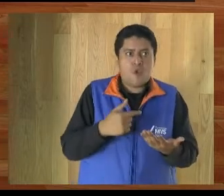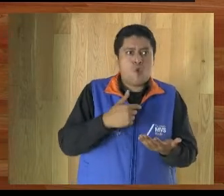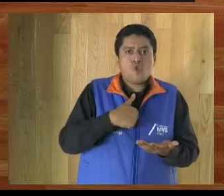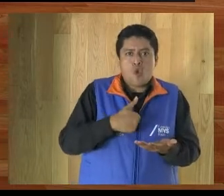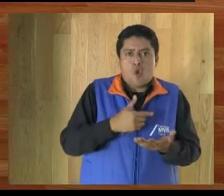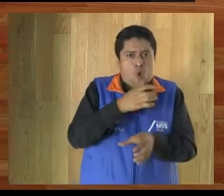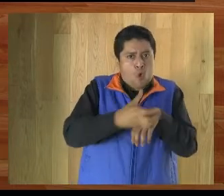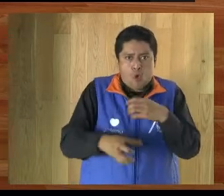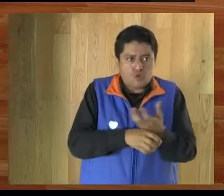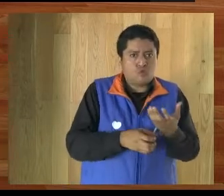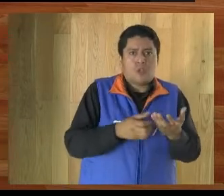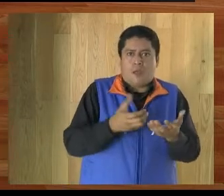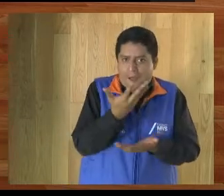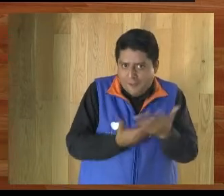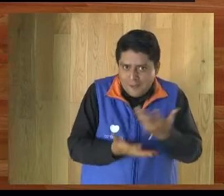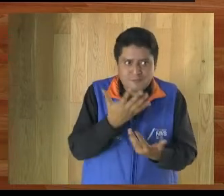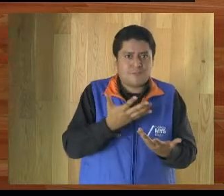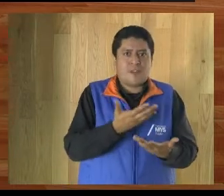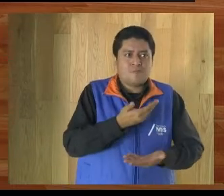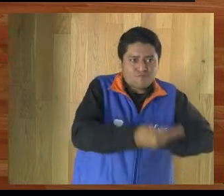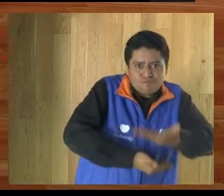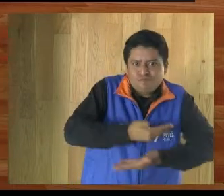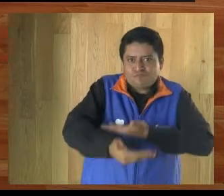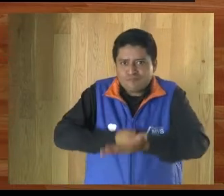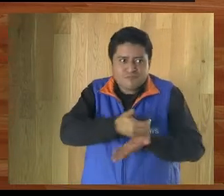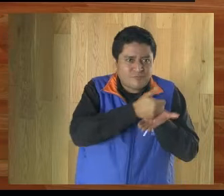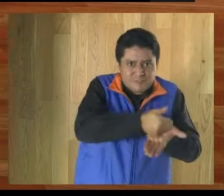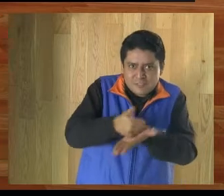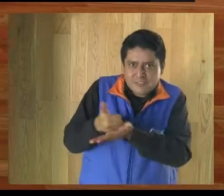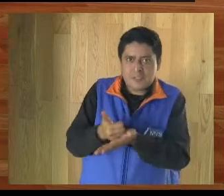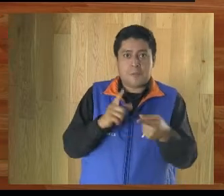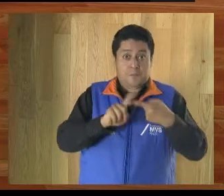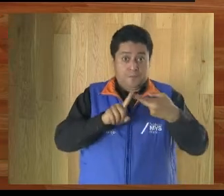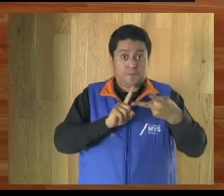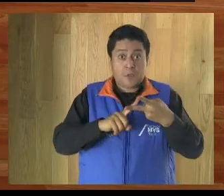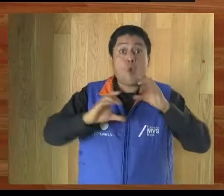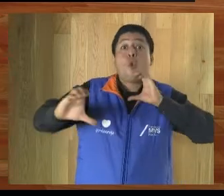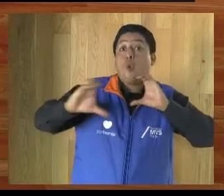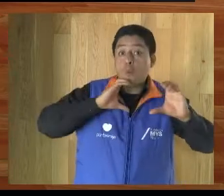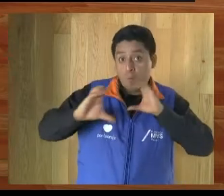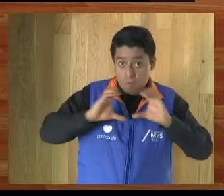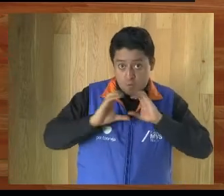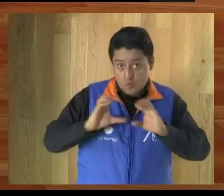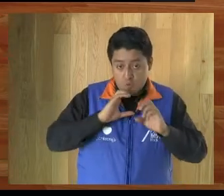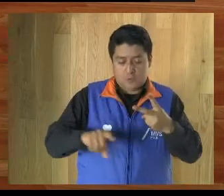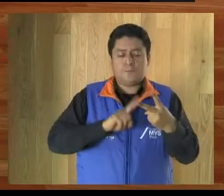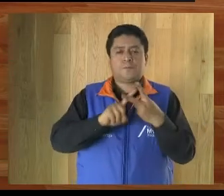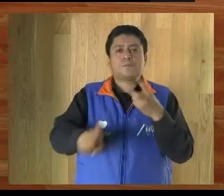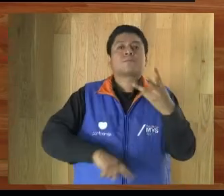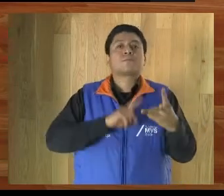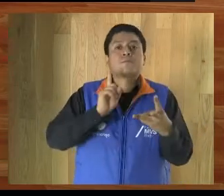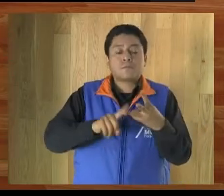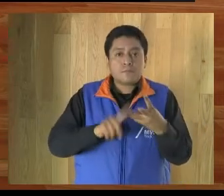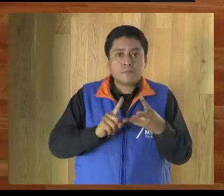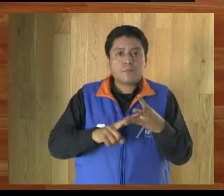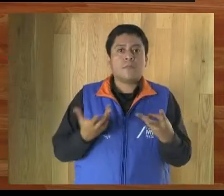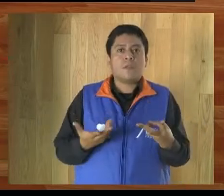servicios, lo que digo en todo lo que es la comunicación y, por supuesto, lo que dicen los